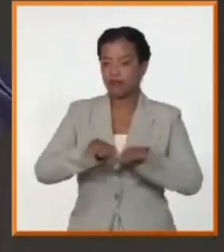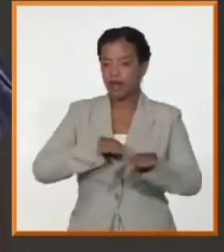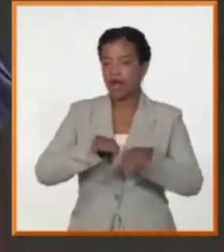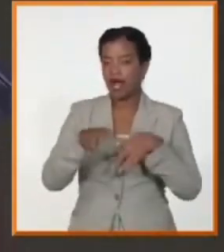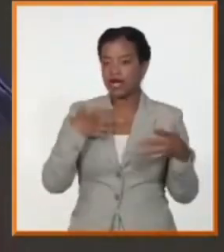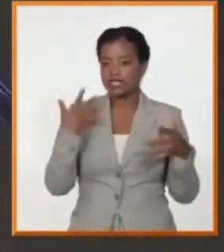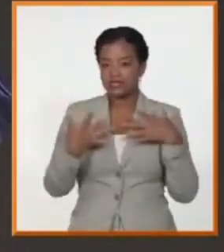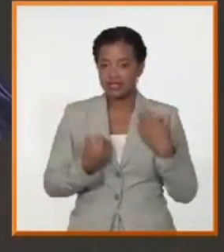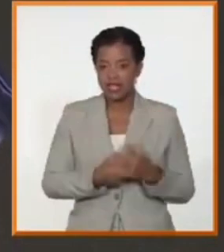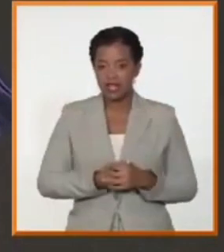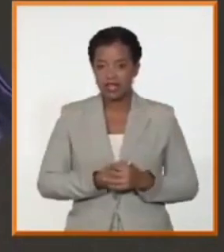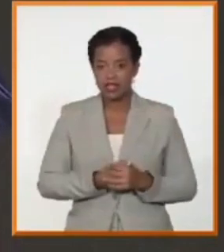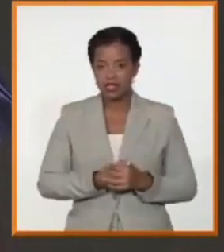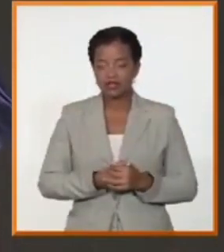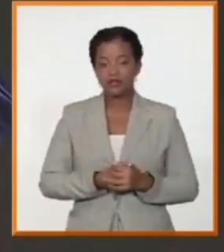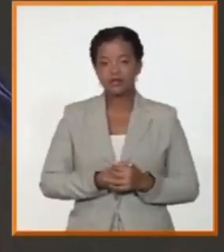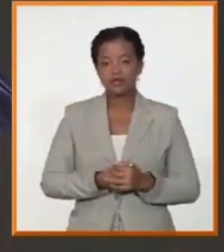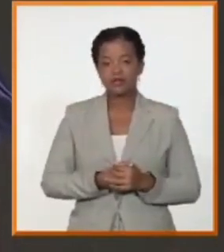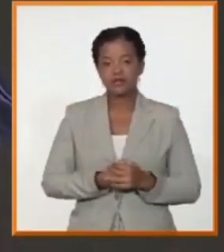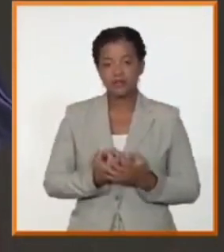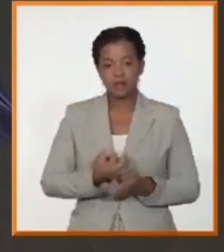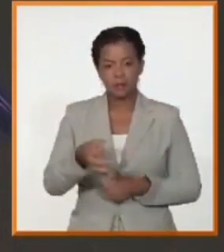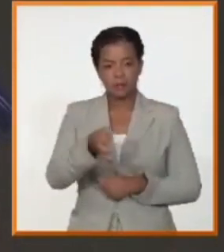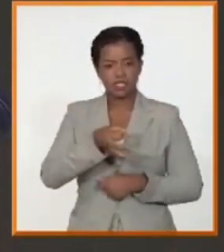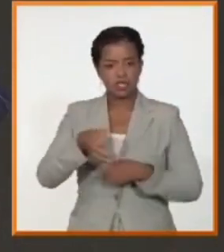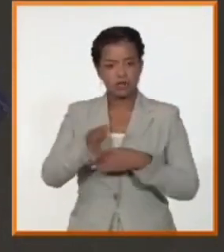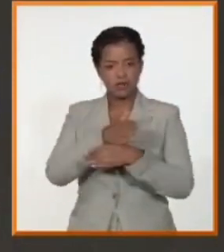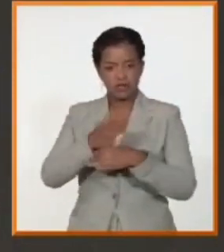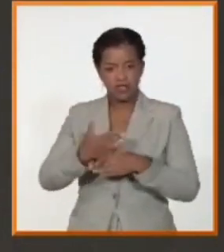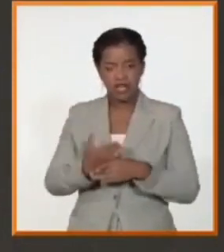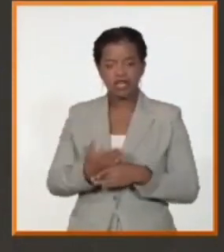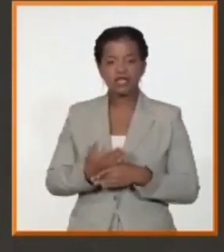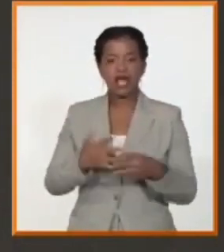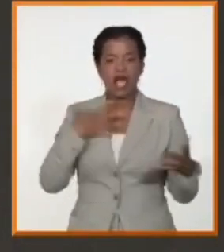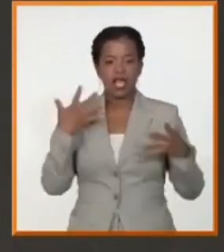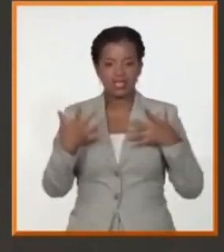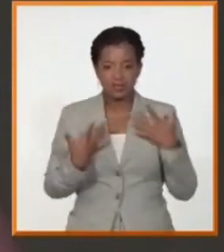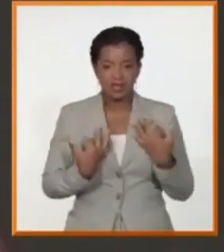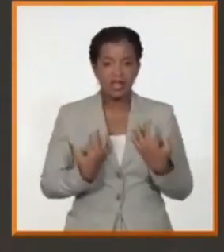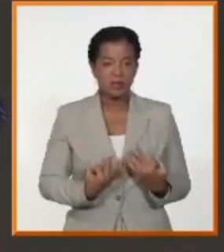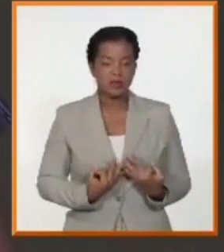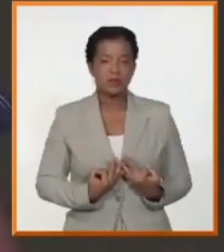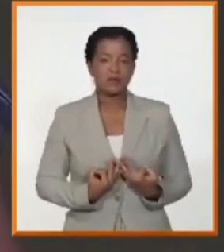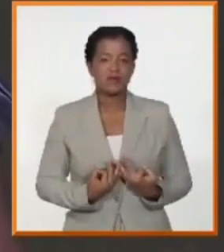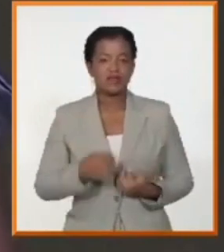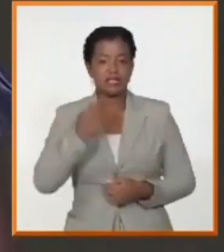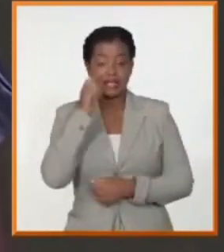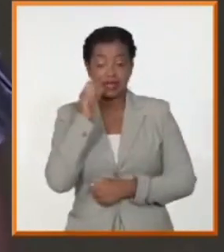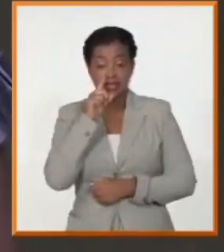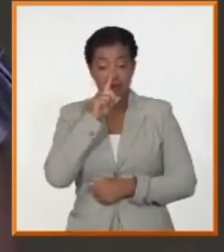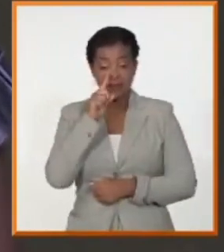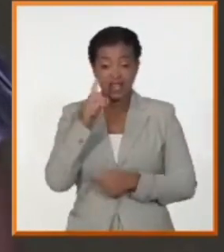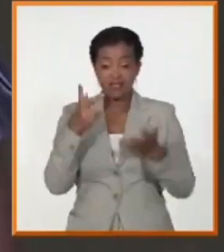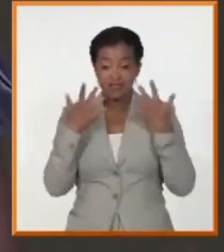las comparsas en sus comunidades, donde ellos salieron, sus orígenes son esos. Y bueno, vamos a terminar nuestro